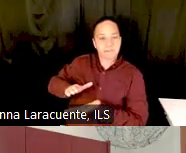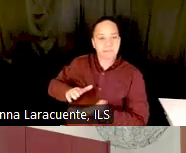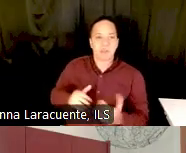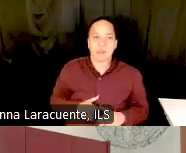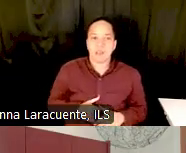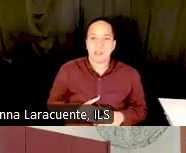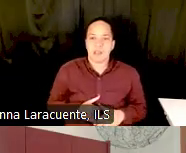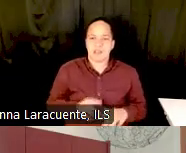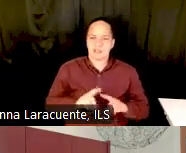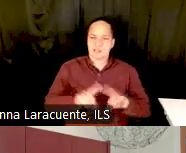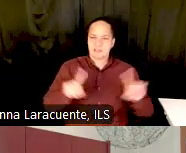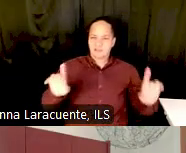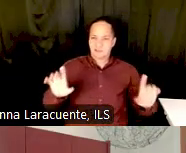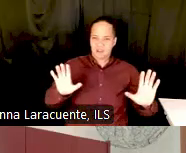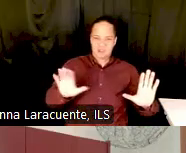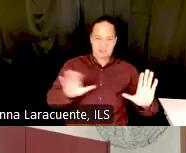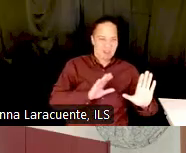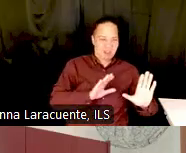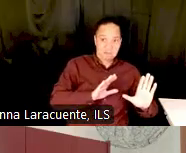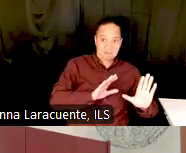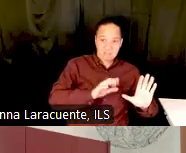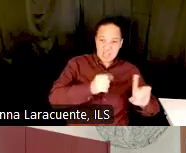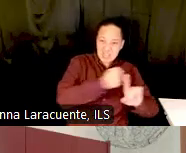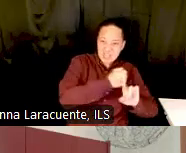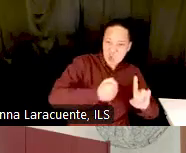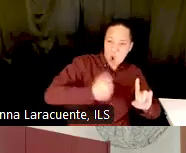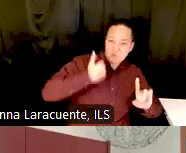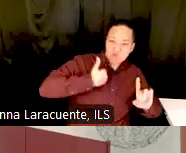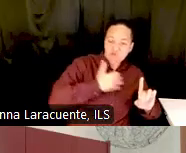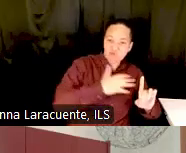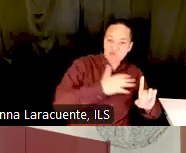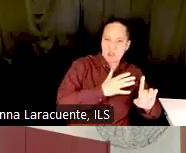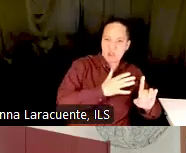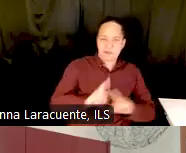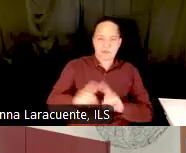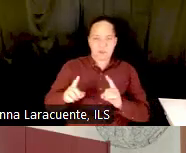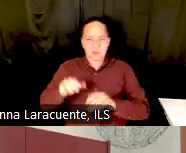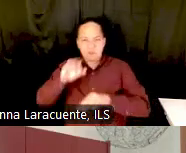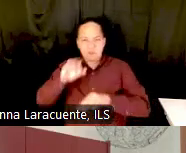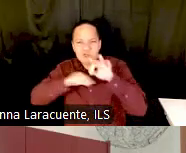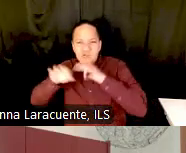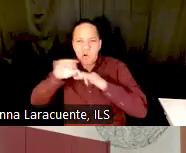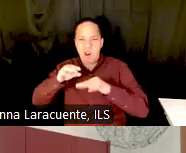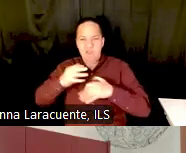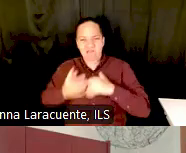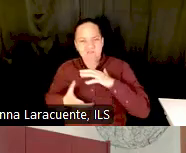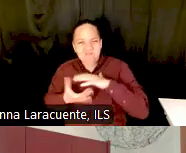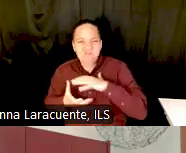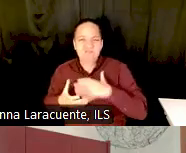lo que es una violencia, agresión, de lo que es una rabieta, una frustración, una